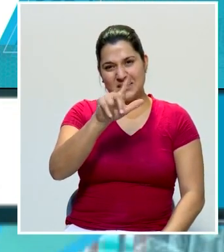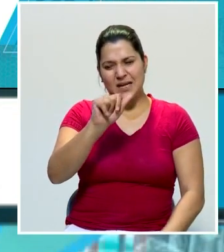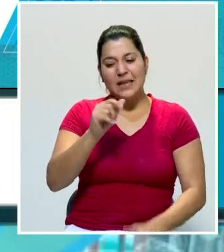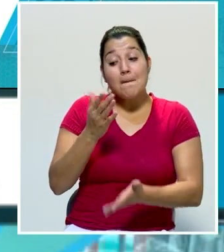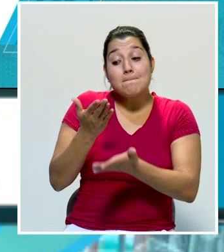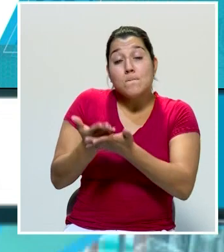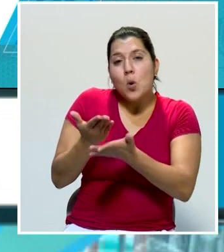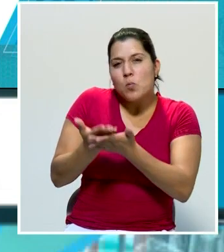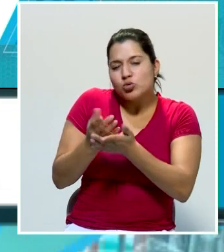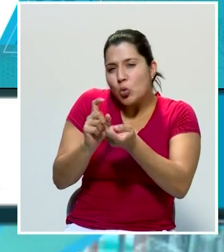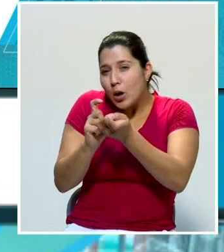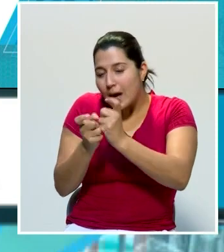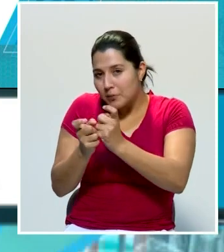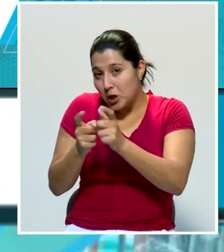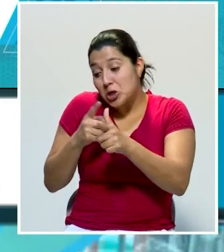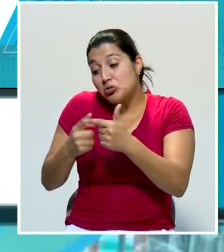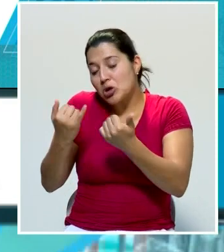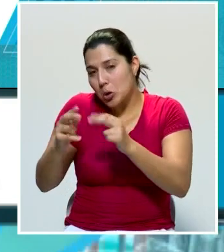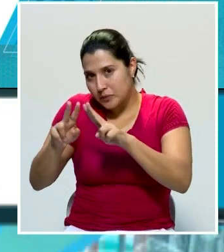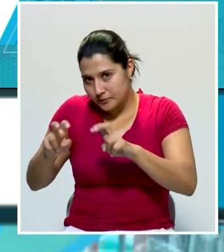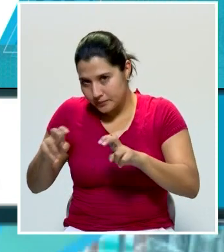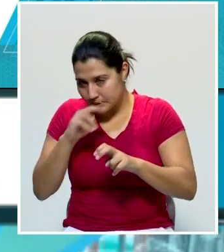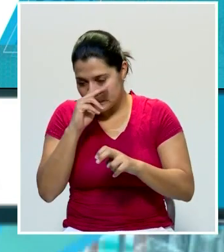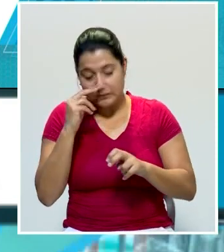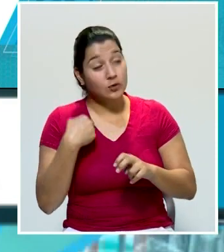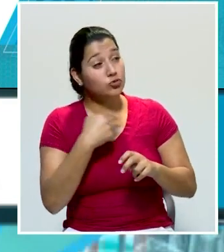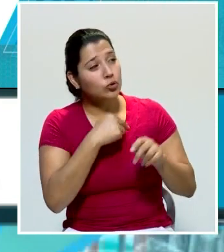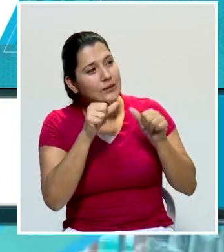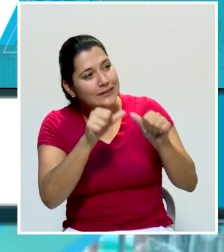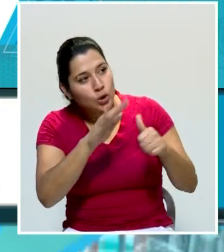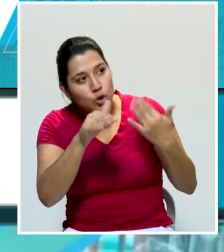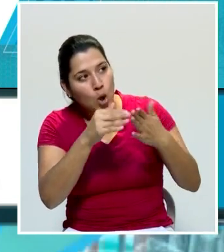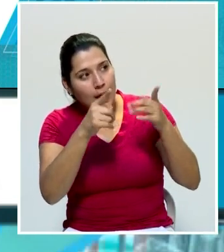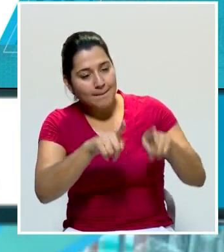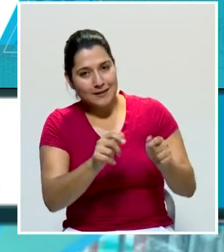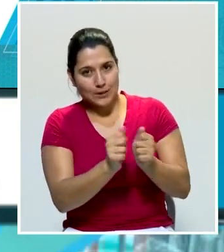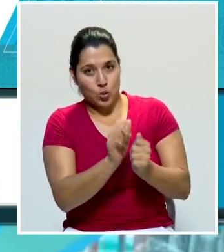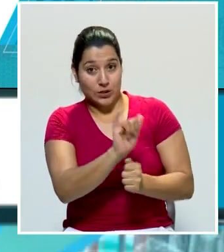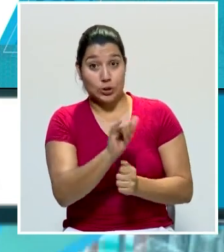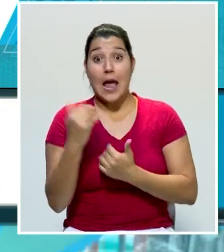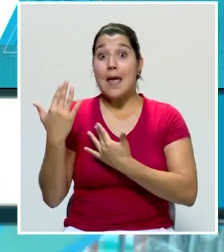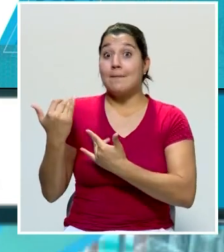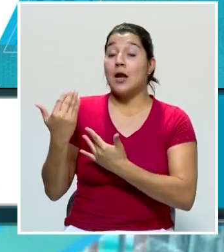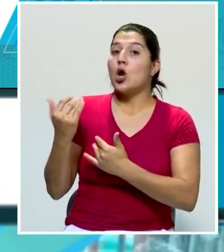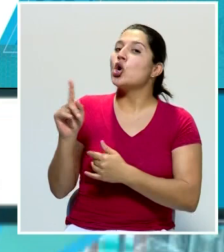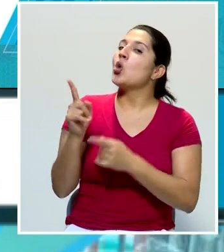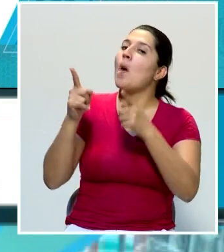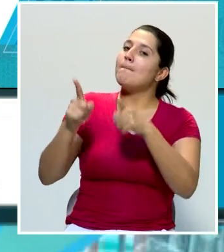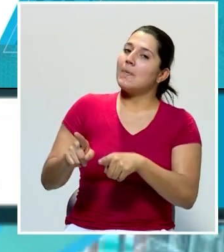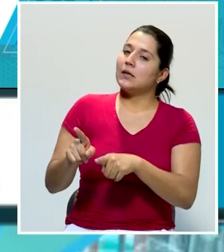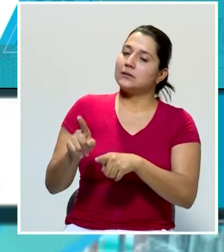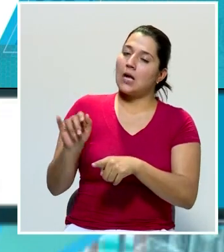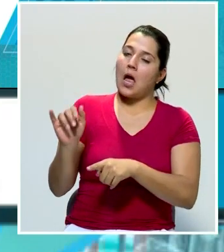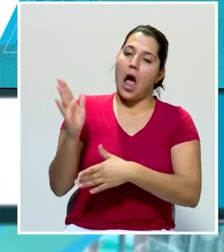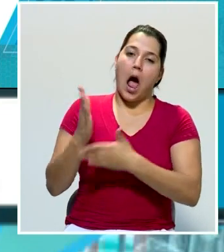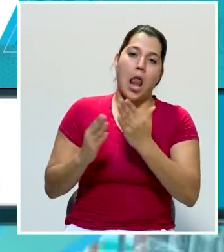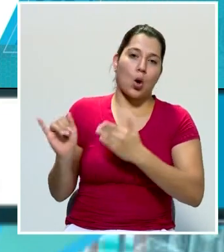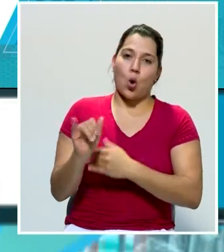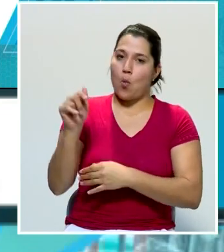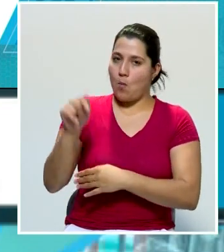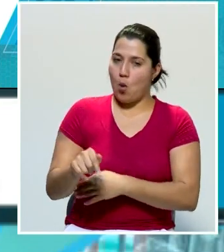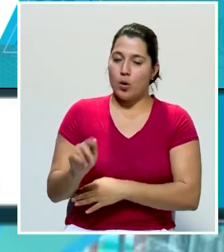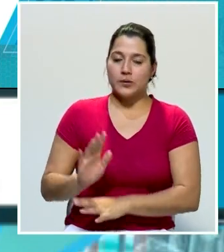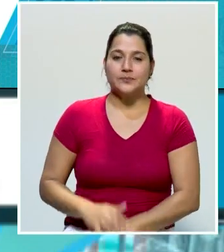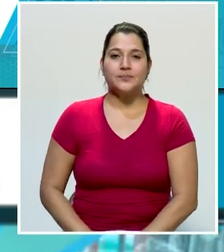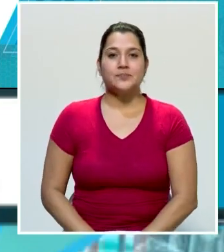ahí vamos a estar dándole seguimiento a todo lo que ocurra con esto. Esperemos que no vuelva a pasar una cosa como la de hoy, le damos